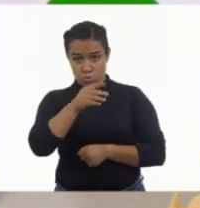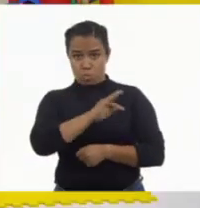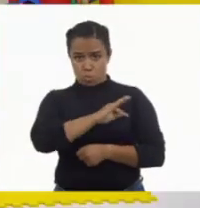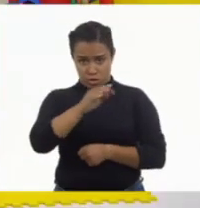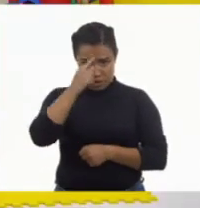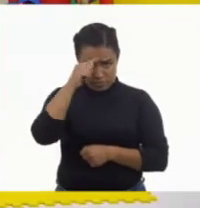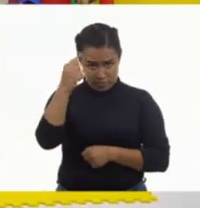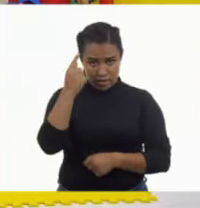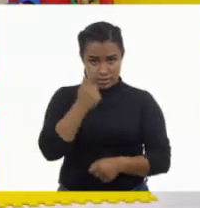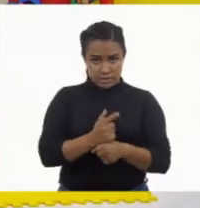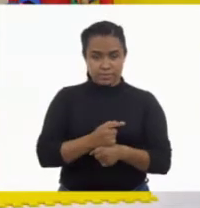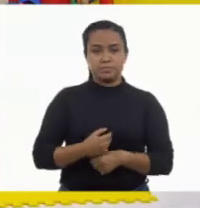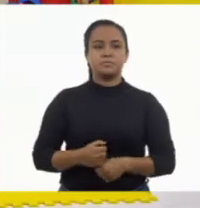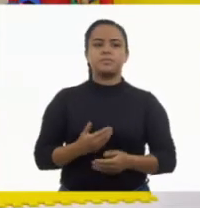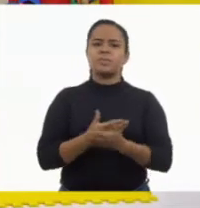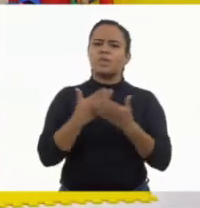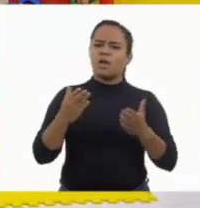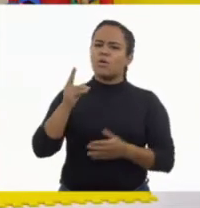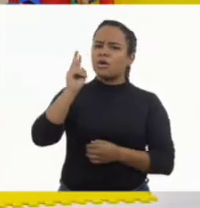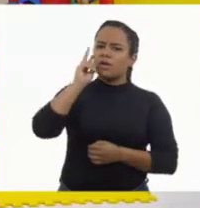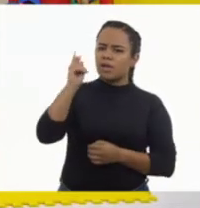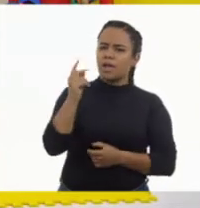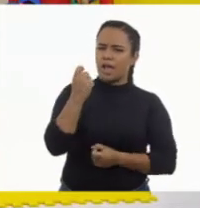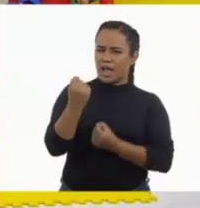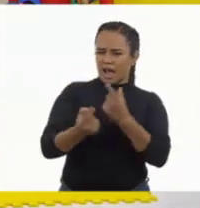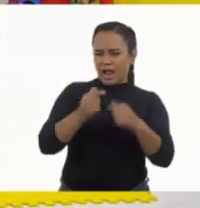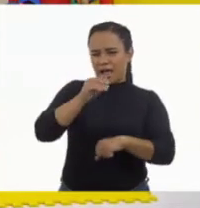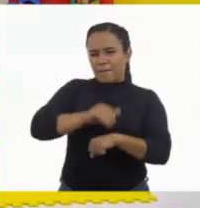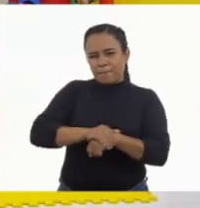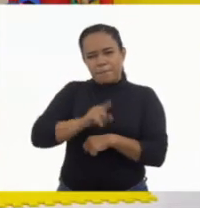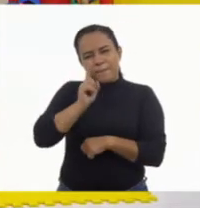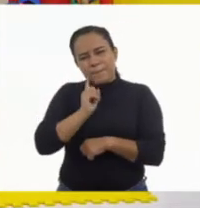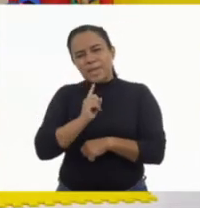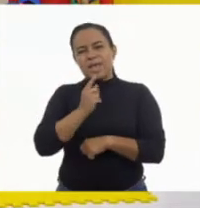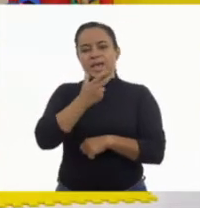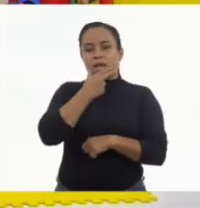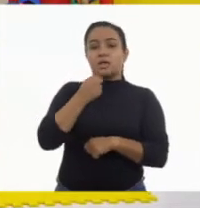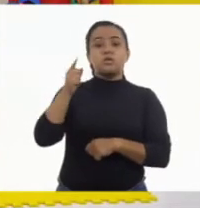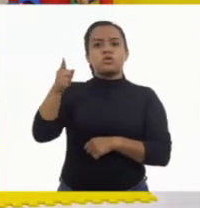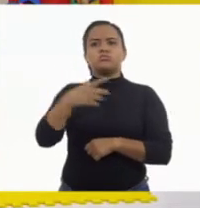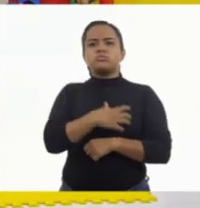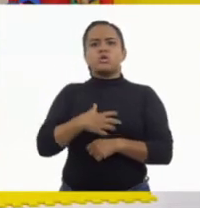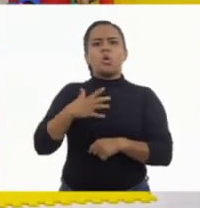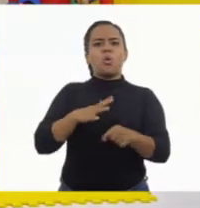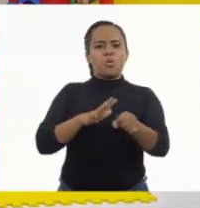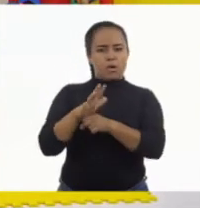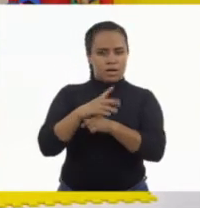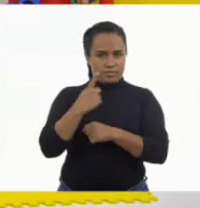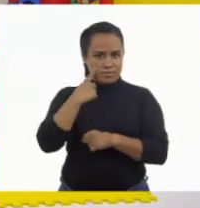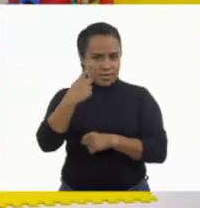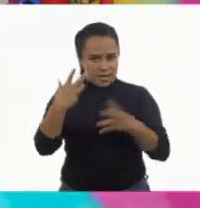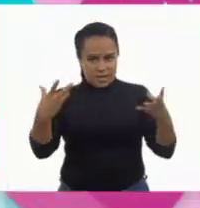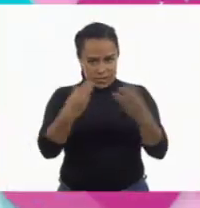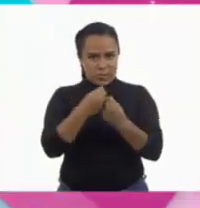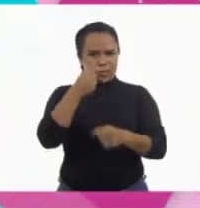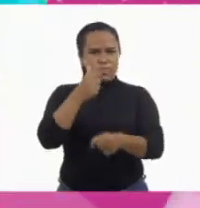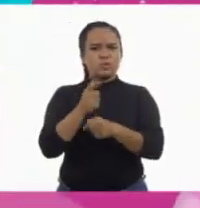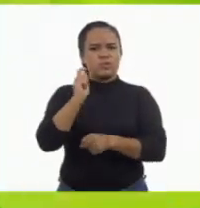identificarlas? Vamos a ver lo que a algunas de nuestras amigas y amigos les provoca alegría. ¡Descubrámoslo